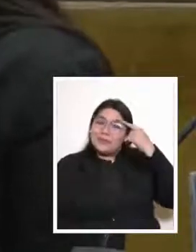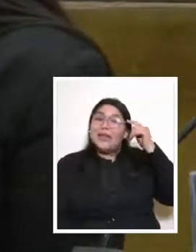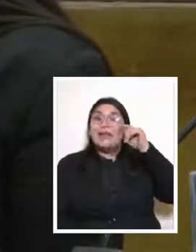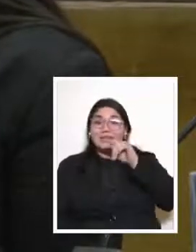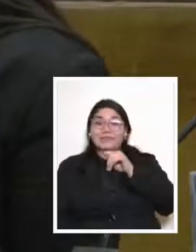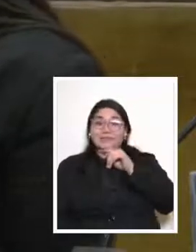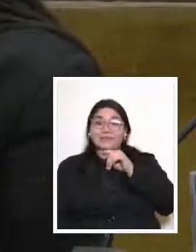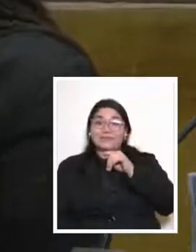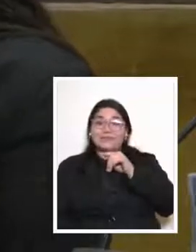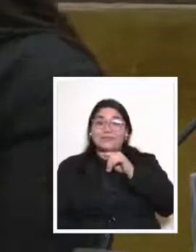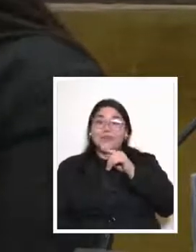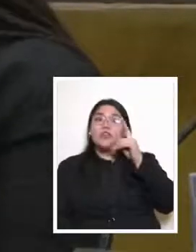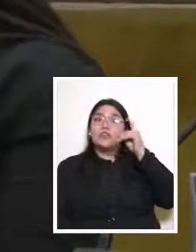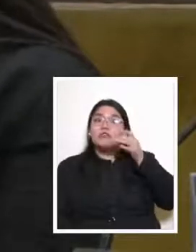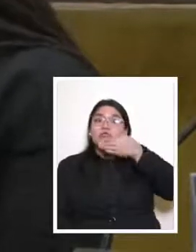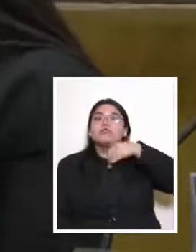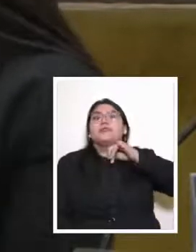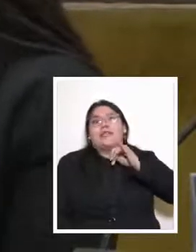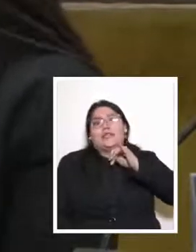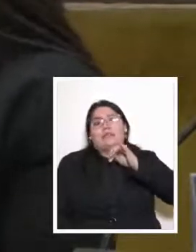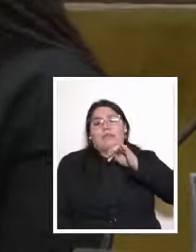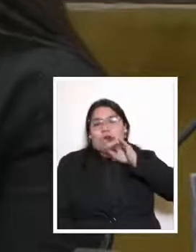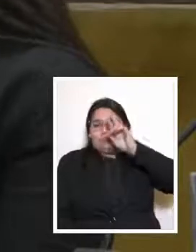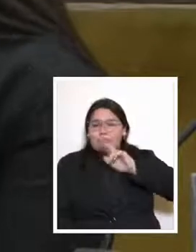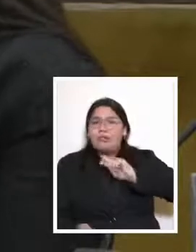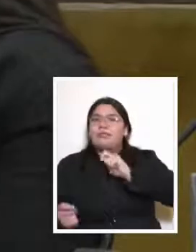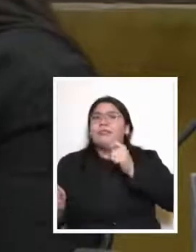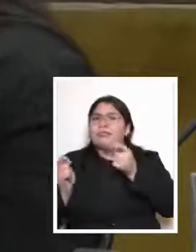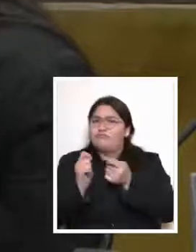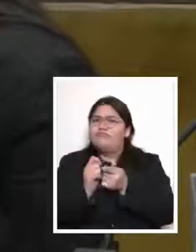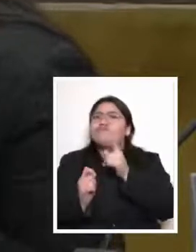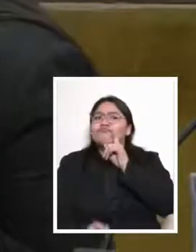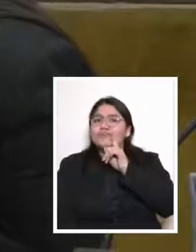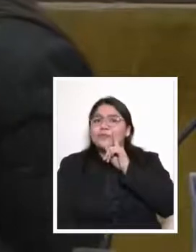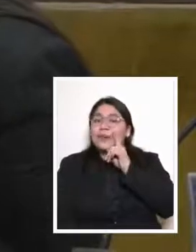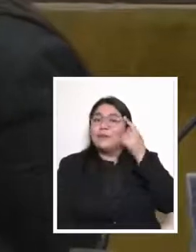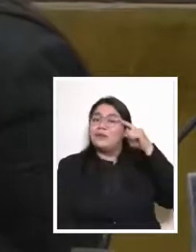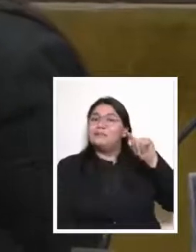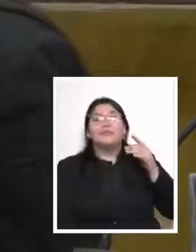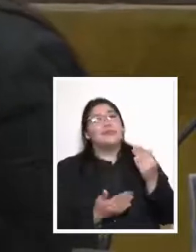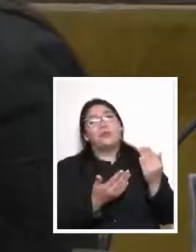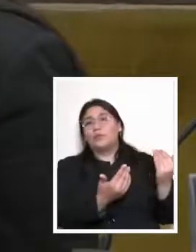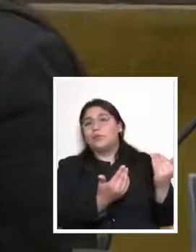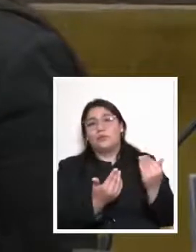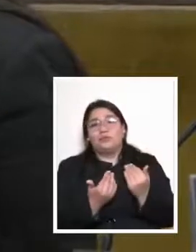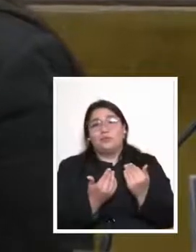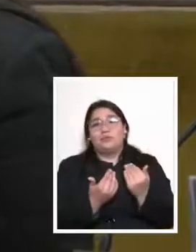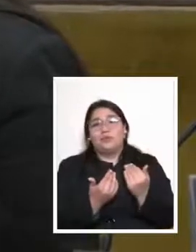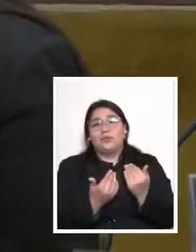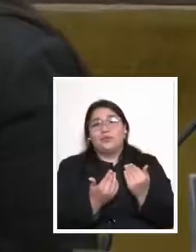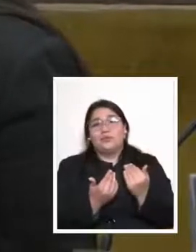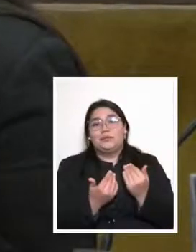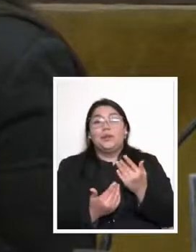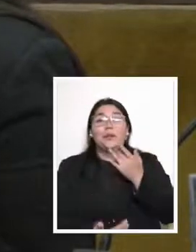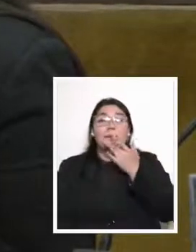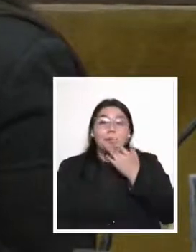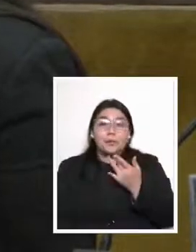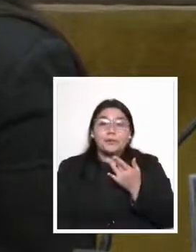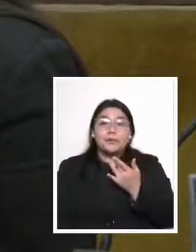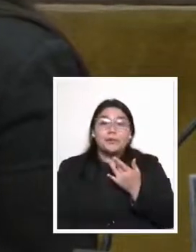obviamente que somos transformadores, tenemos este rol transformador, pero necesitamos apoyo, porque en la